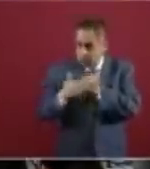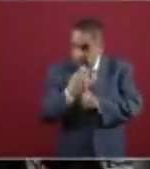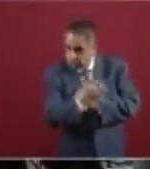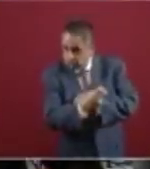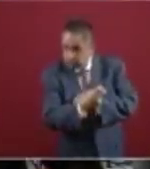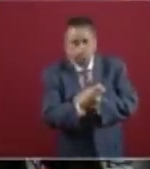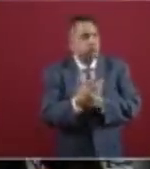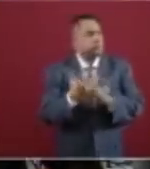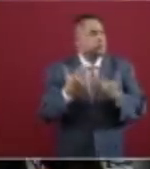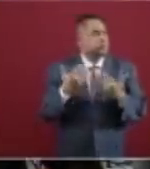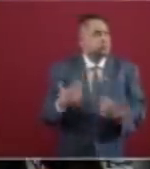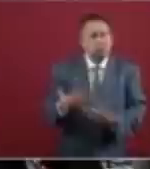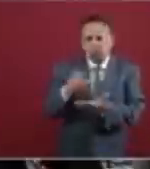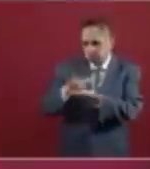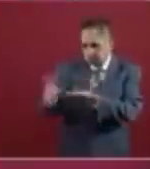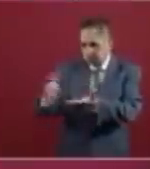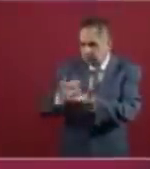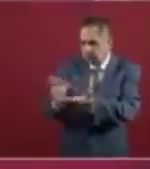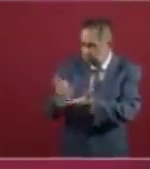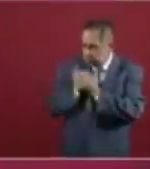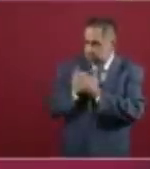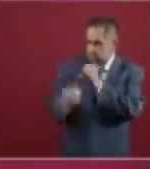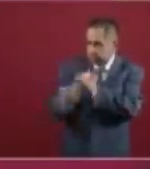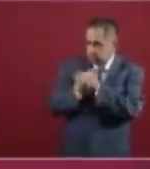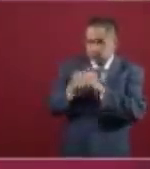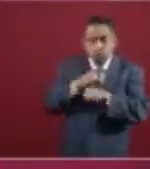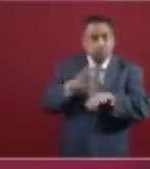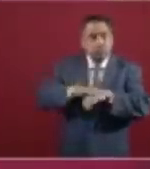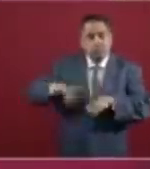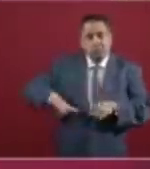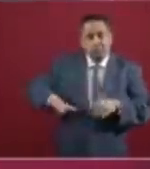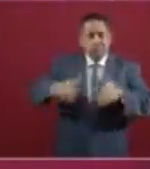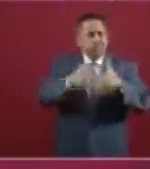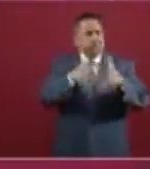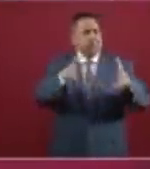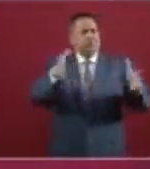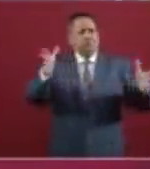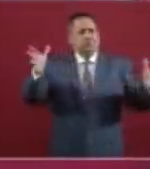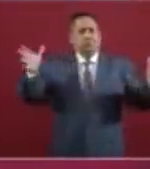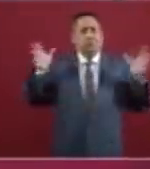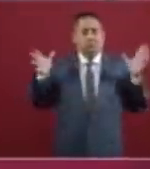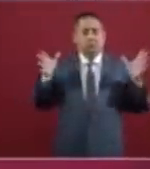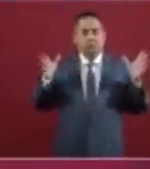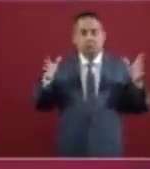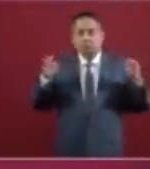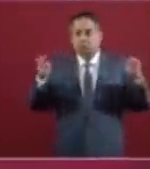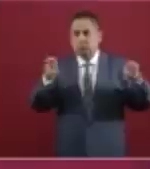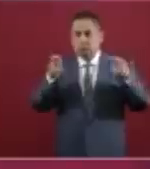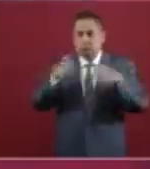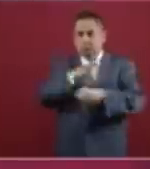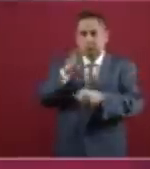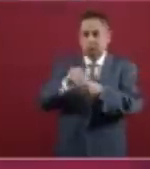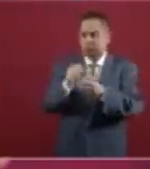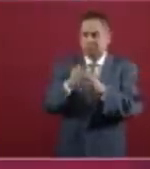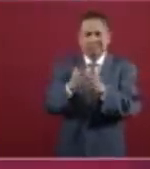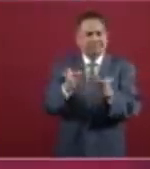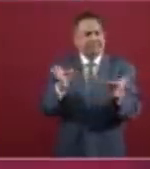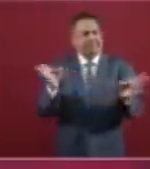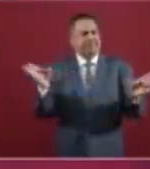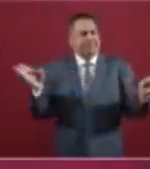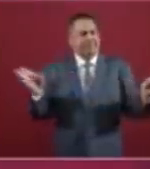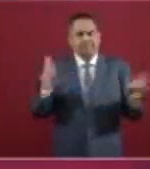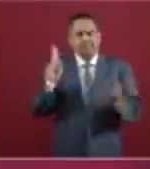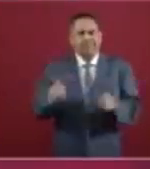porque es muy grande el gobierno. Ahora estoy utilizando como símil que es